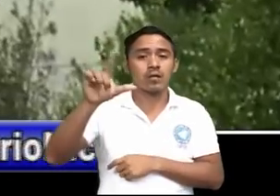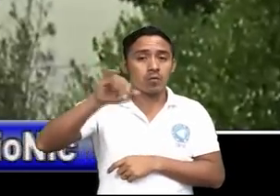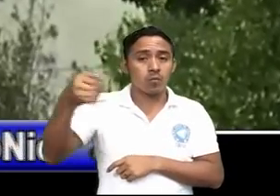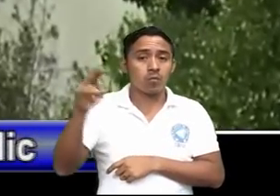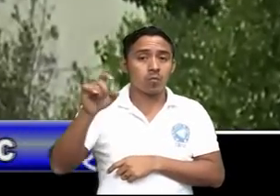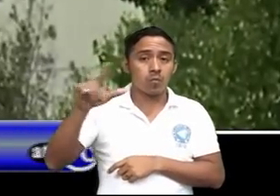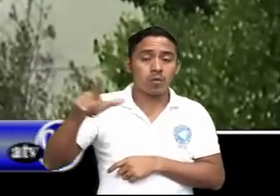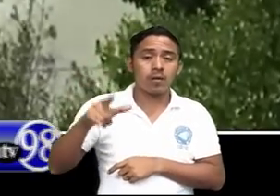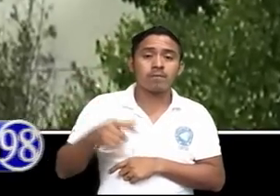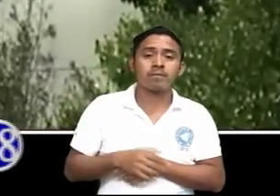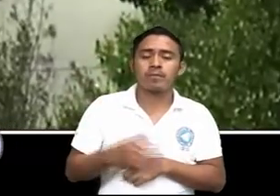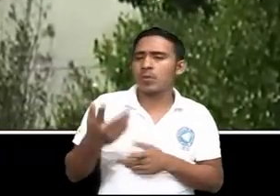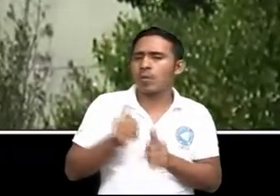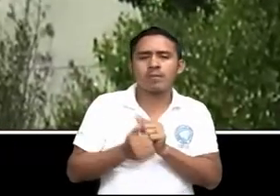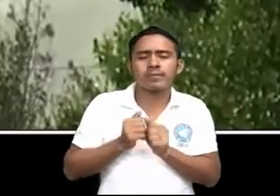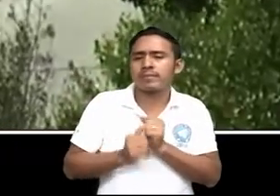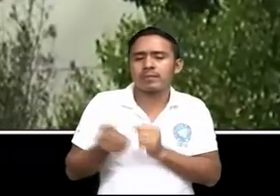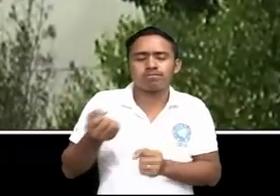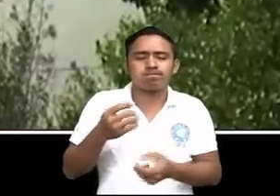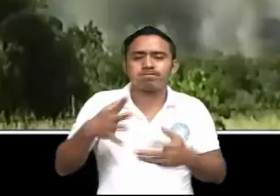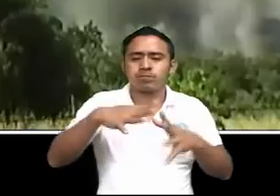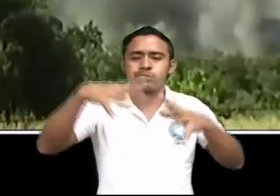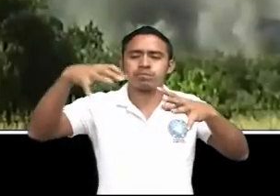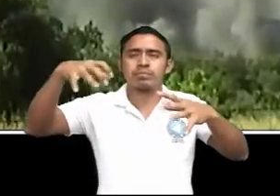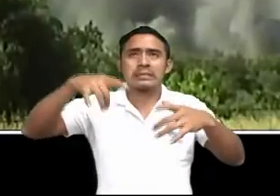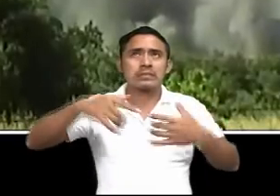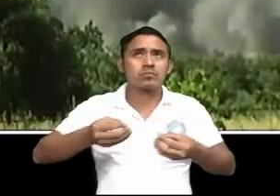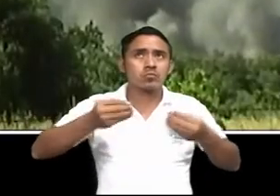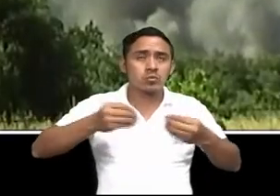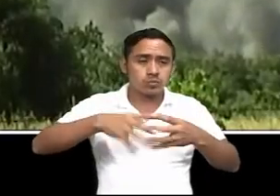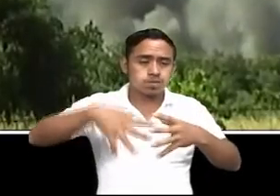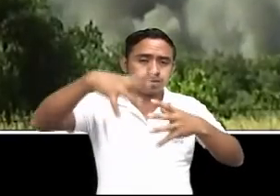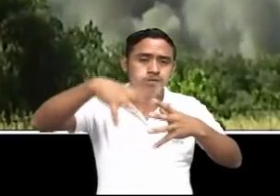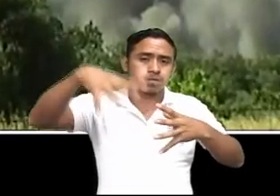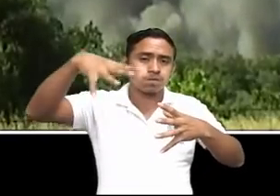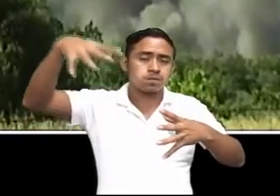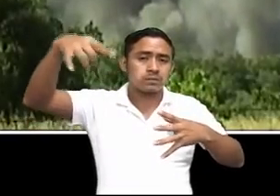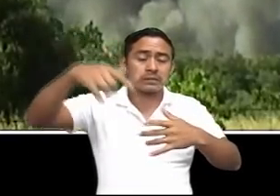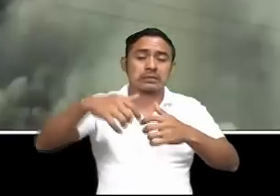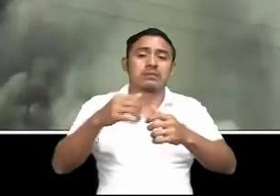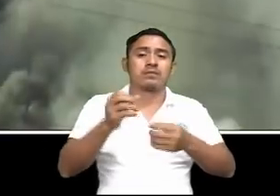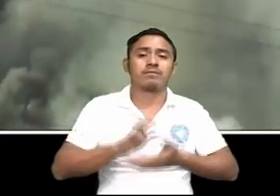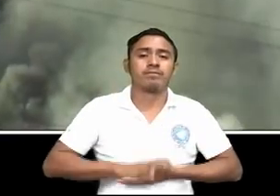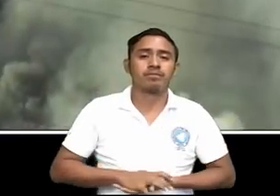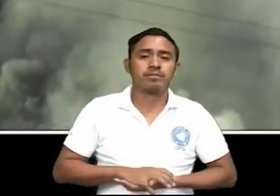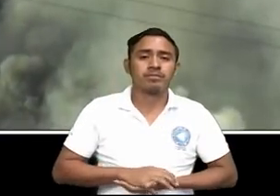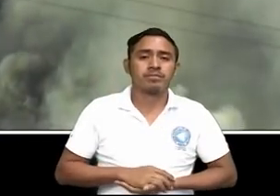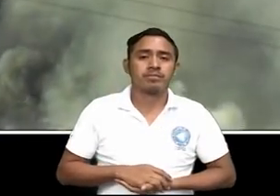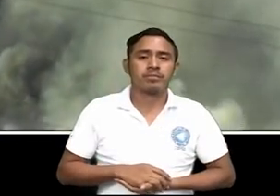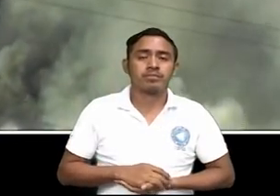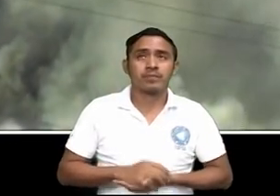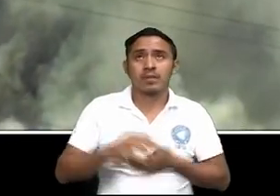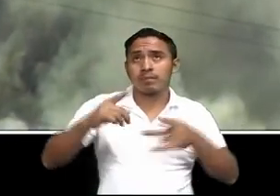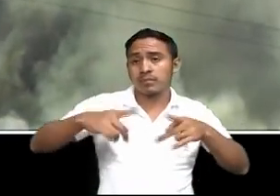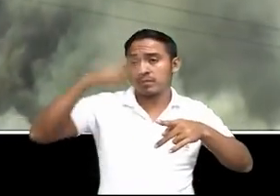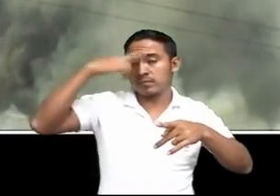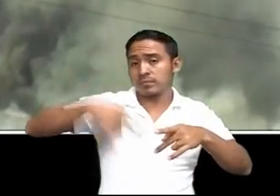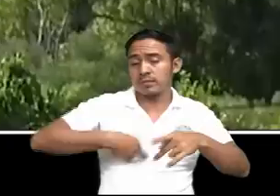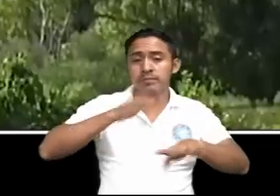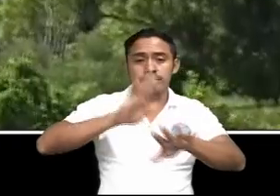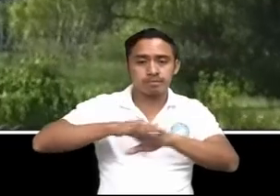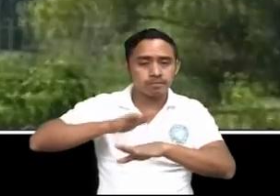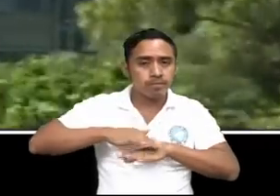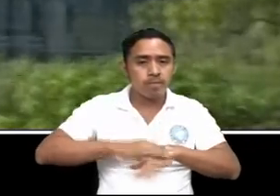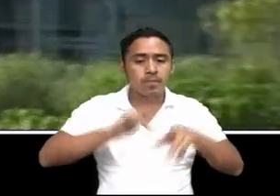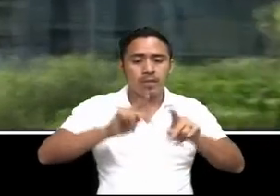que no hay peligro tóxico, aunque continúa la emisión de partículas a la atmósfera. Las autoridades han recomendado a